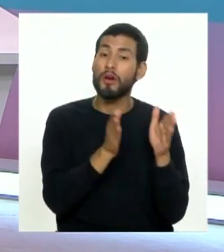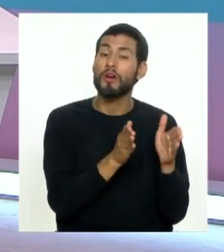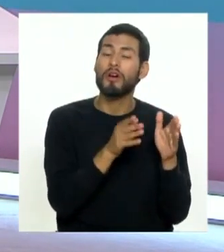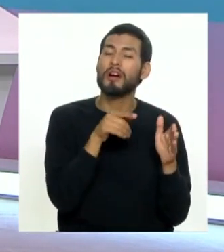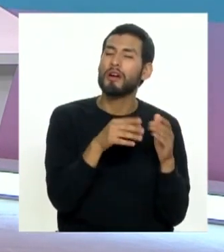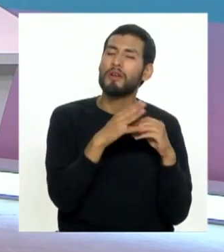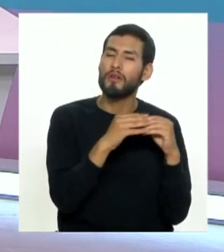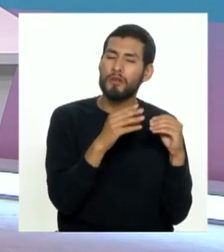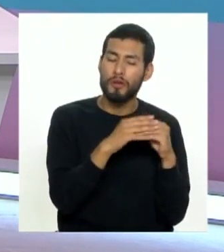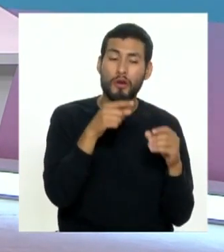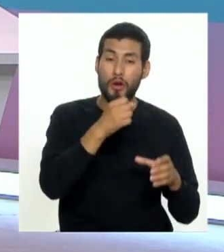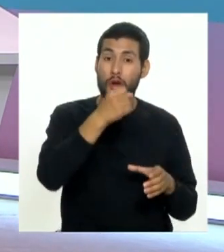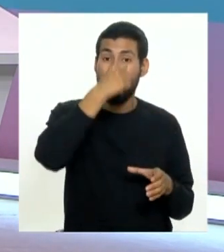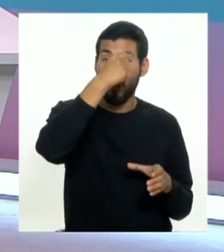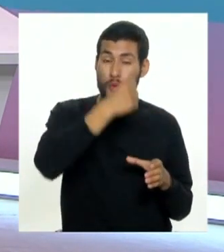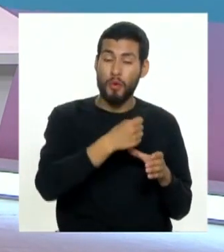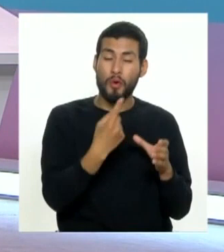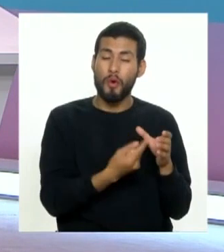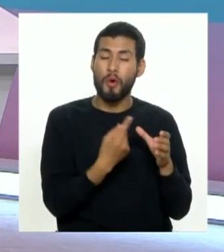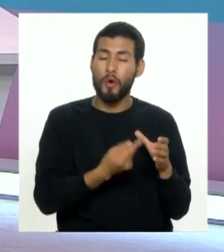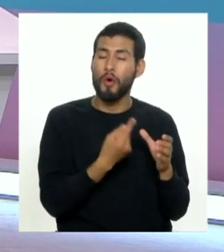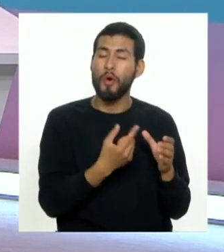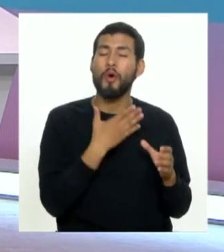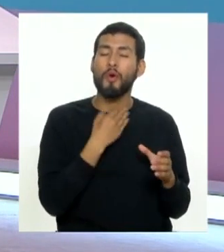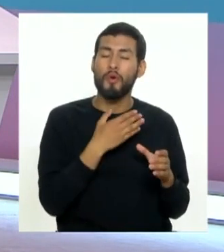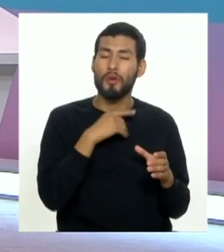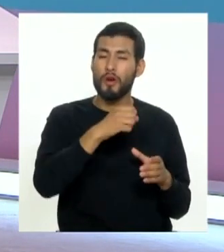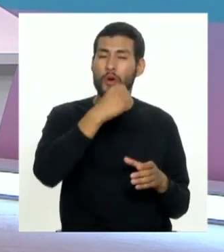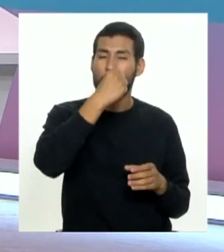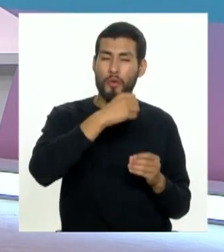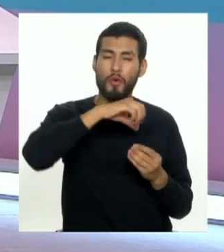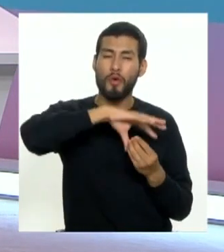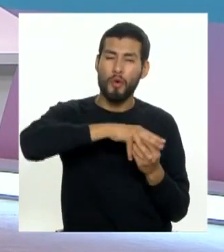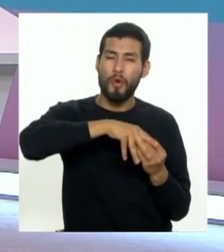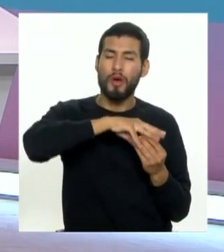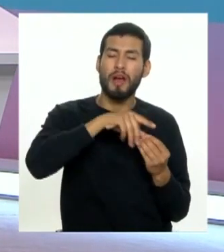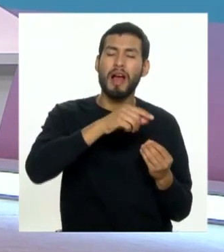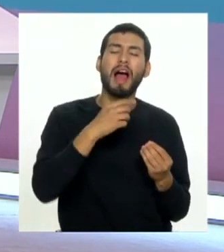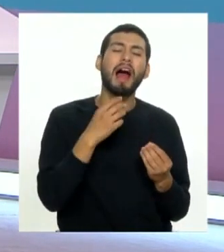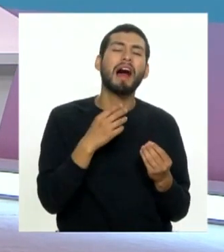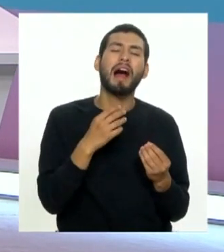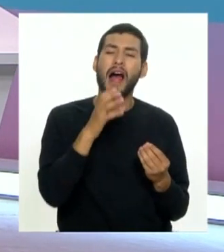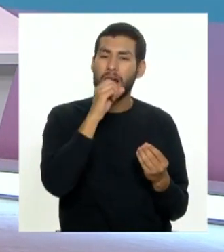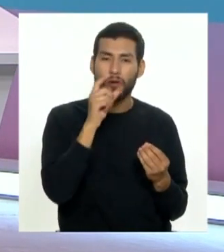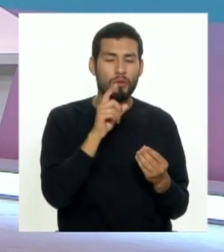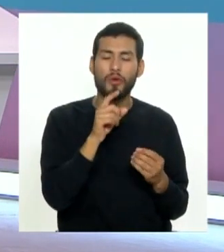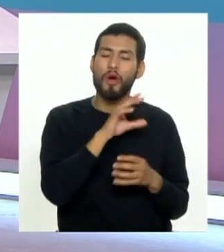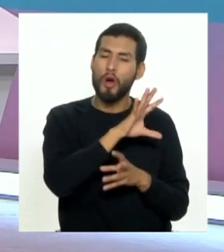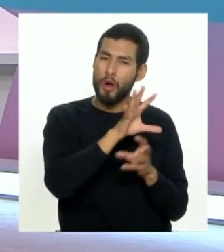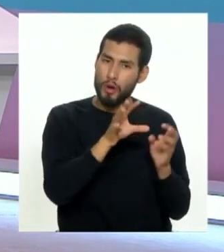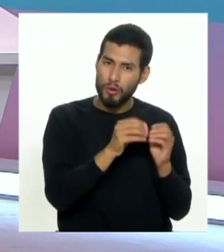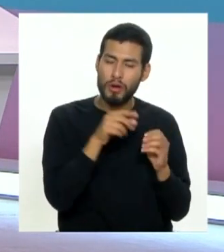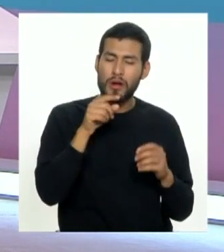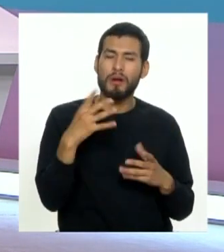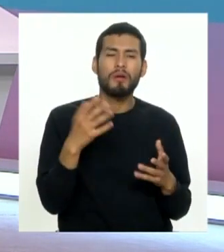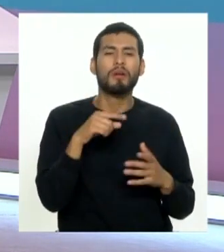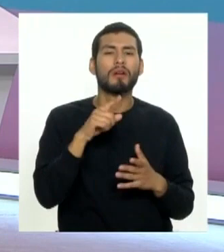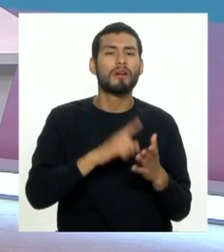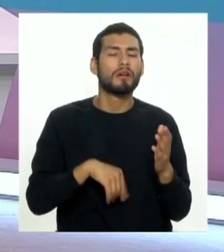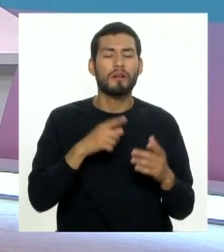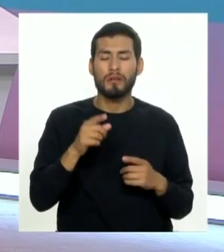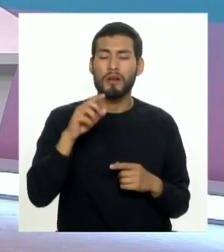frutas, olvídense. ¿Que me gustaba el jugo de naranja? No. Básicamente se trabaja con bayas, por ejemplo, como es